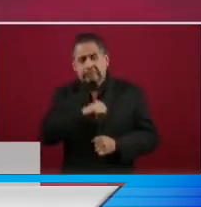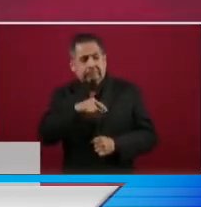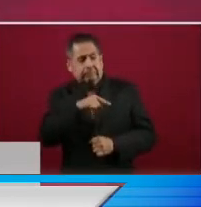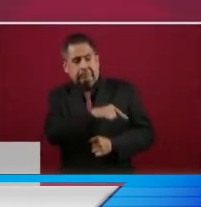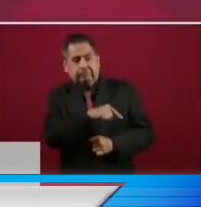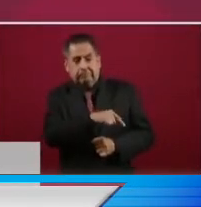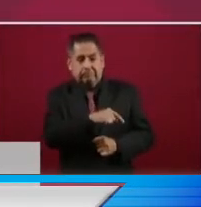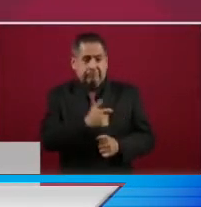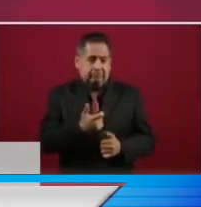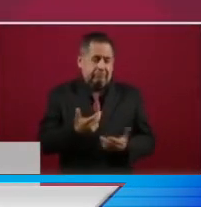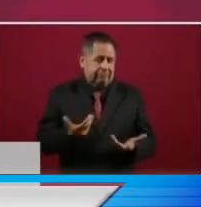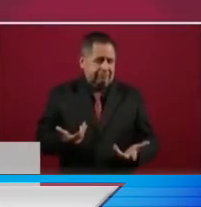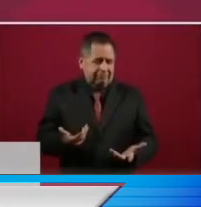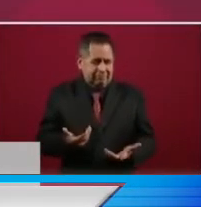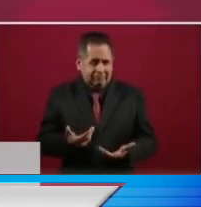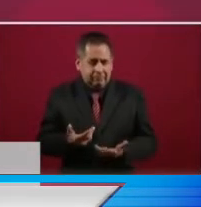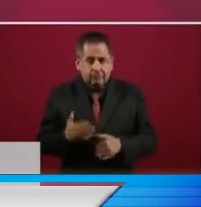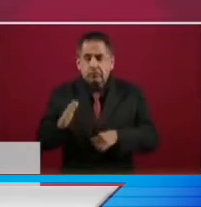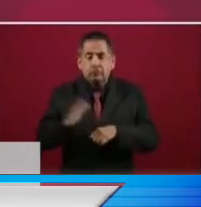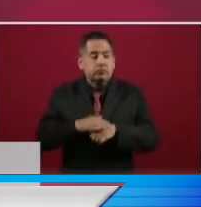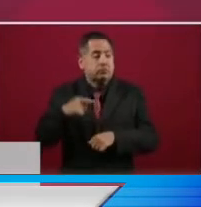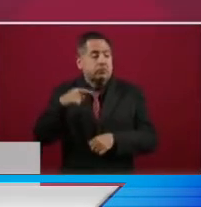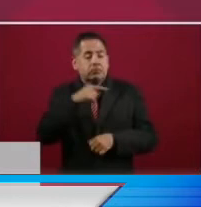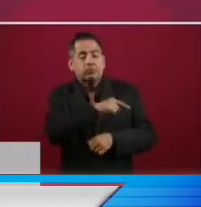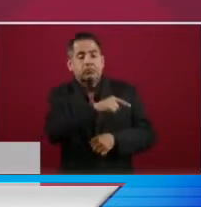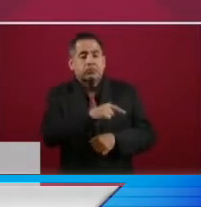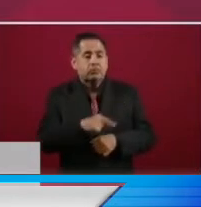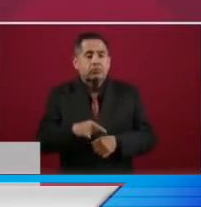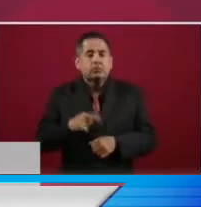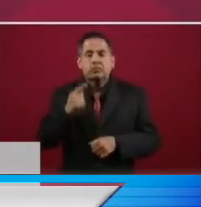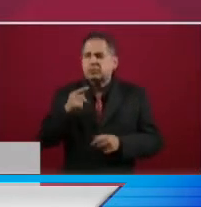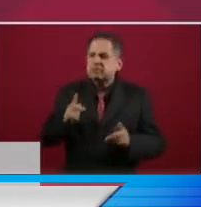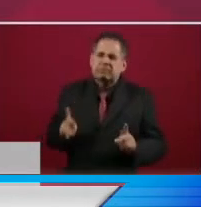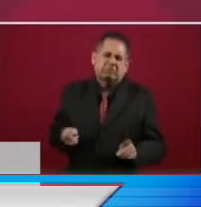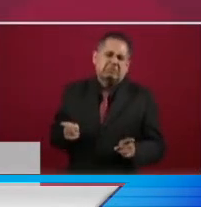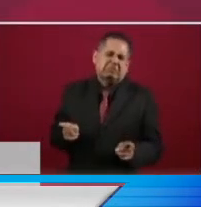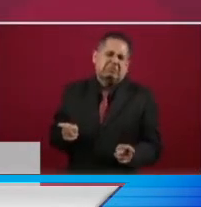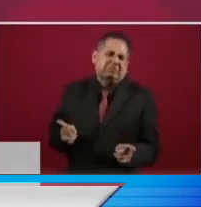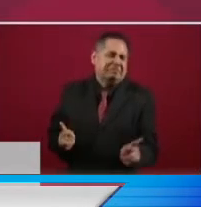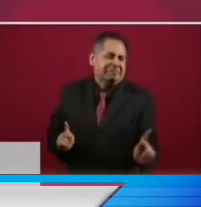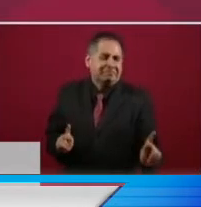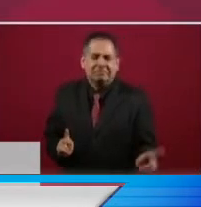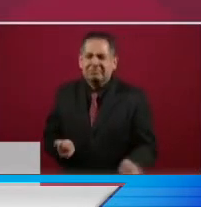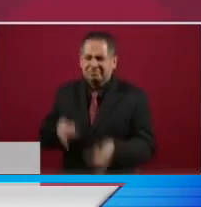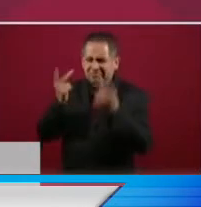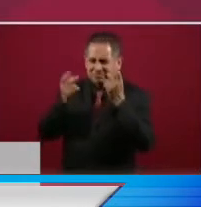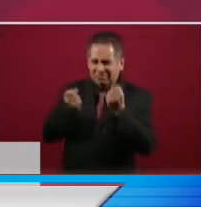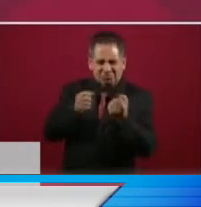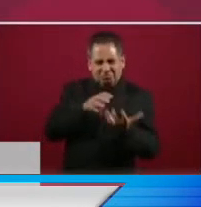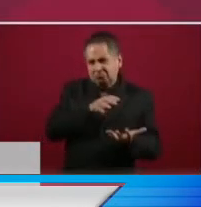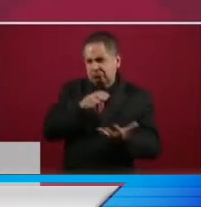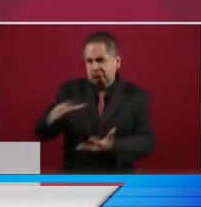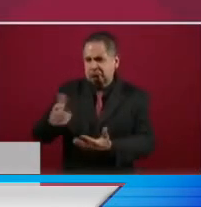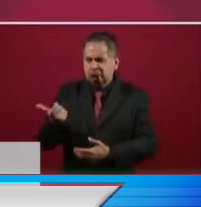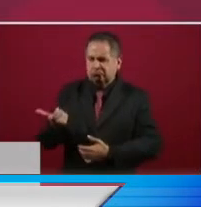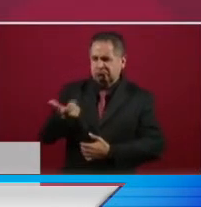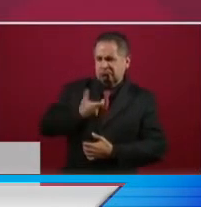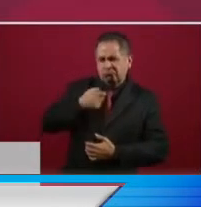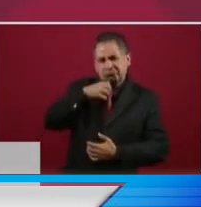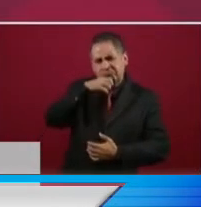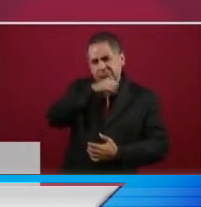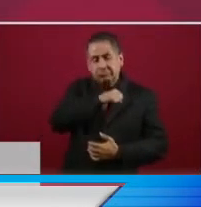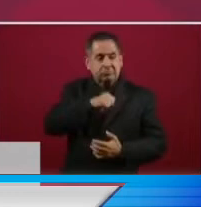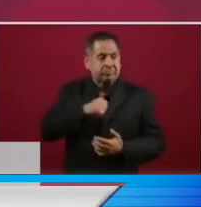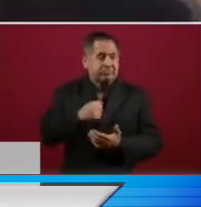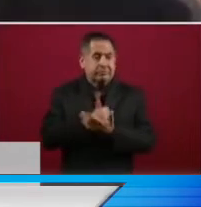este jugoso negocio que representó más de 90,000 millones de pesos solo el año pasado. No se permitirá el chantaje de estas empresas con